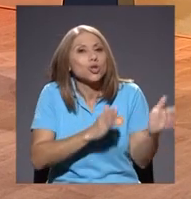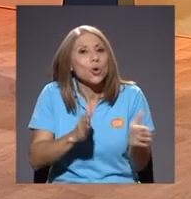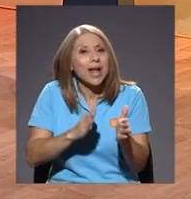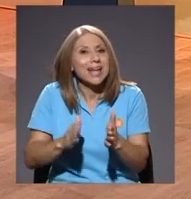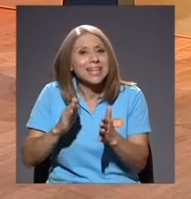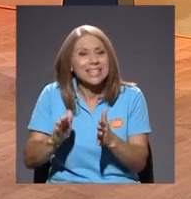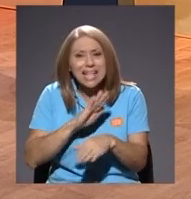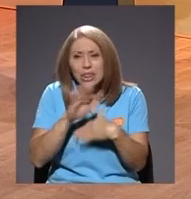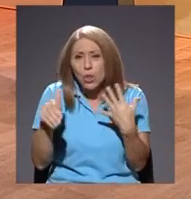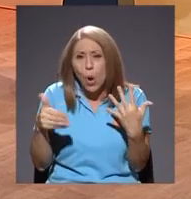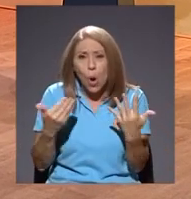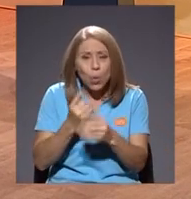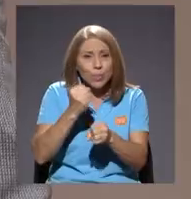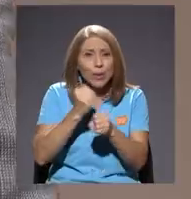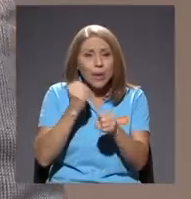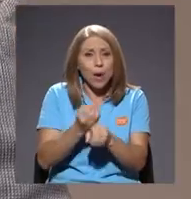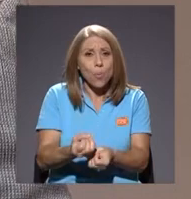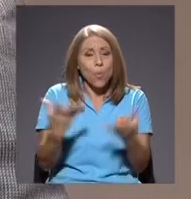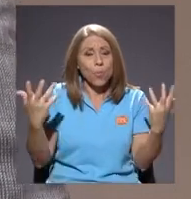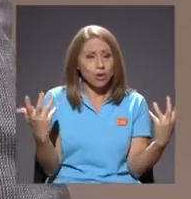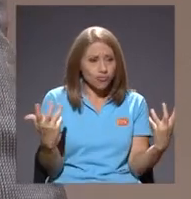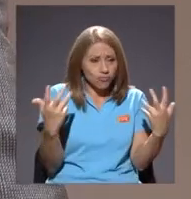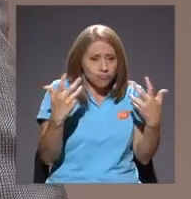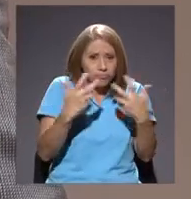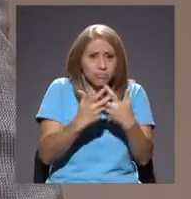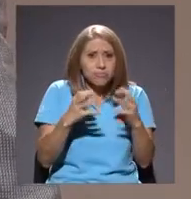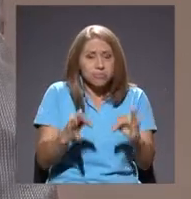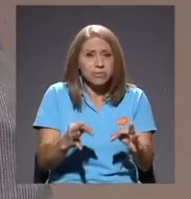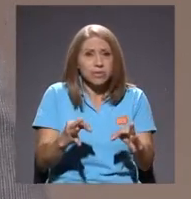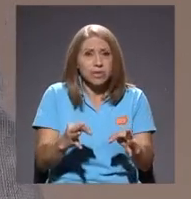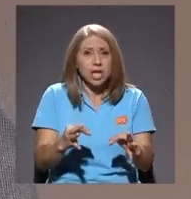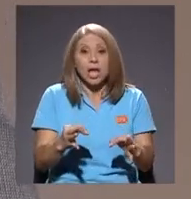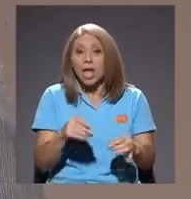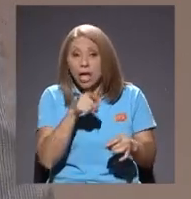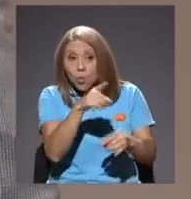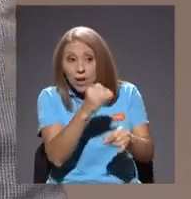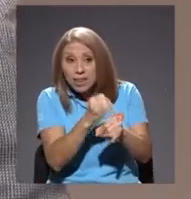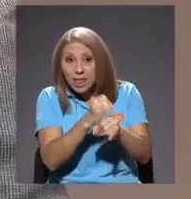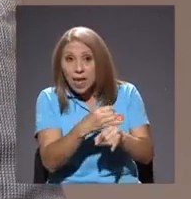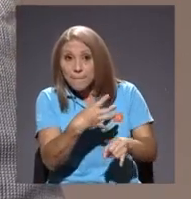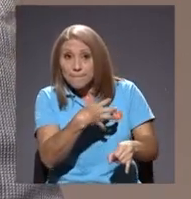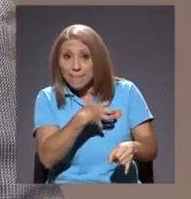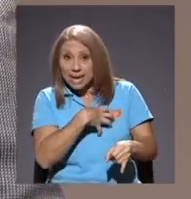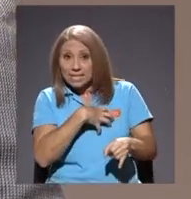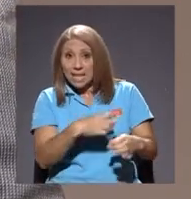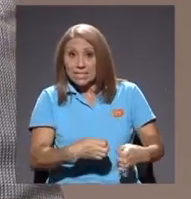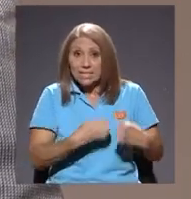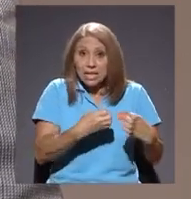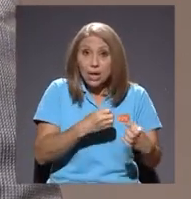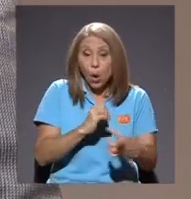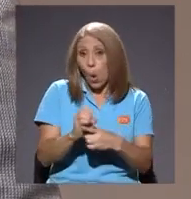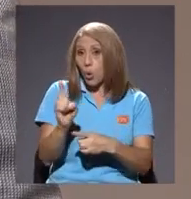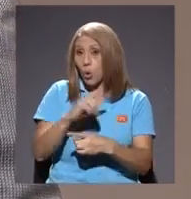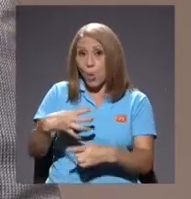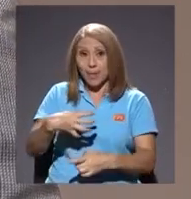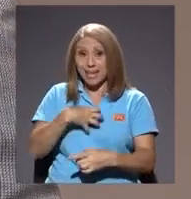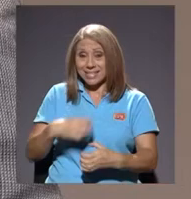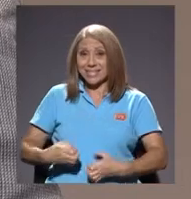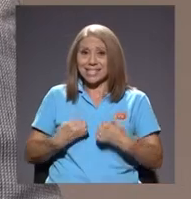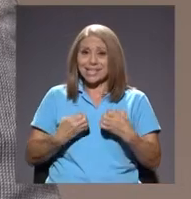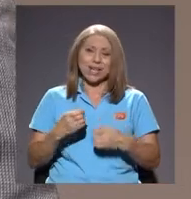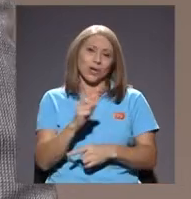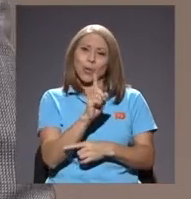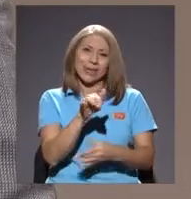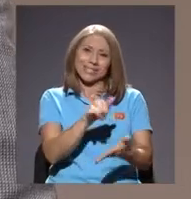engranaje de la gestión pública no es una entidad no menos existir es si ésta esté duplicada su función